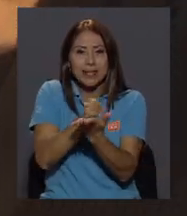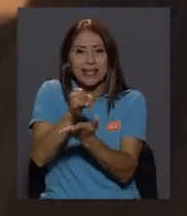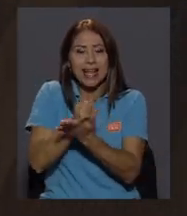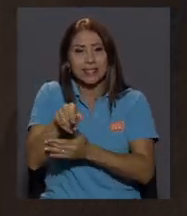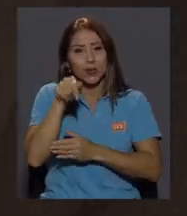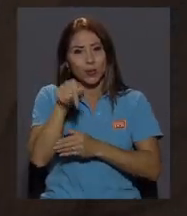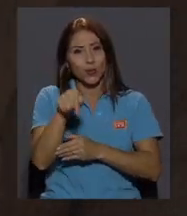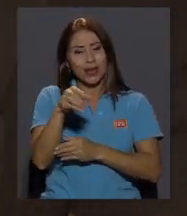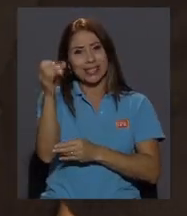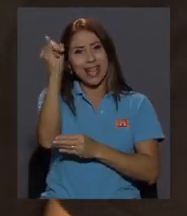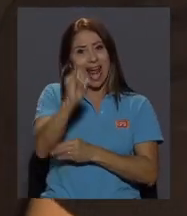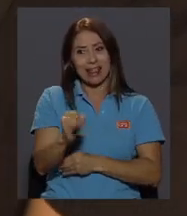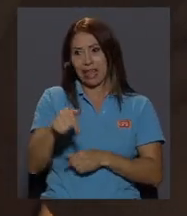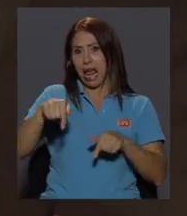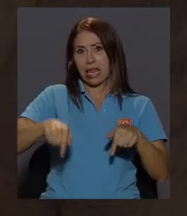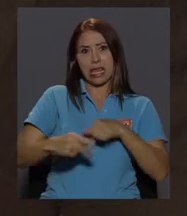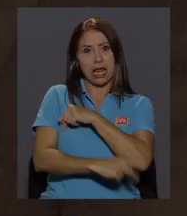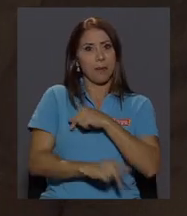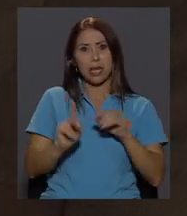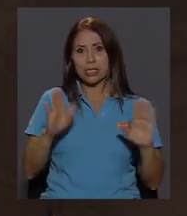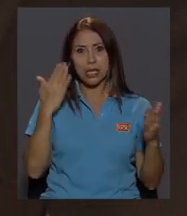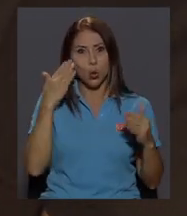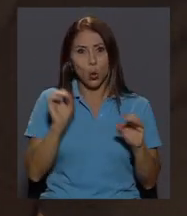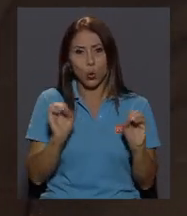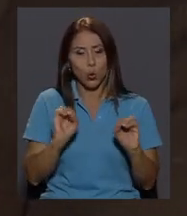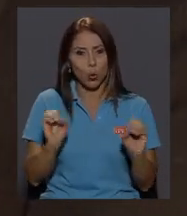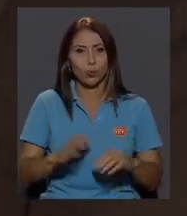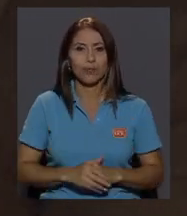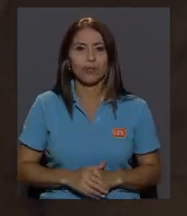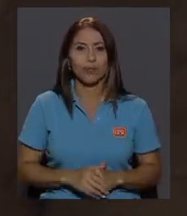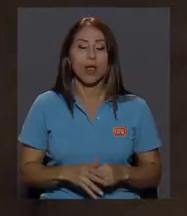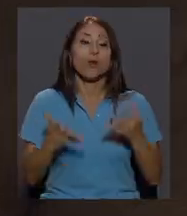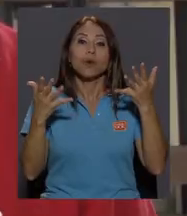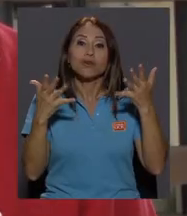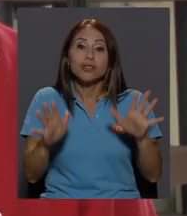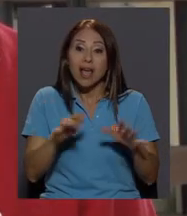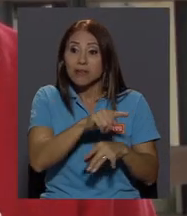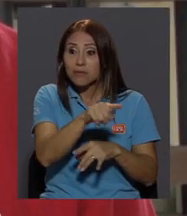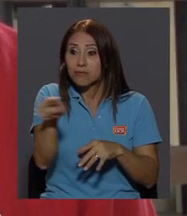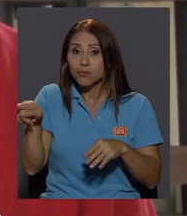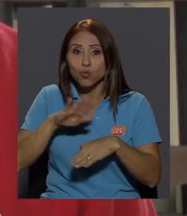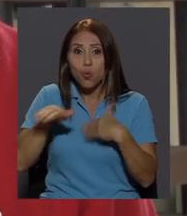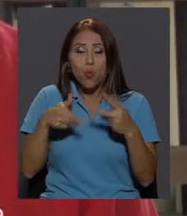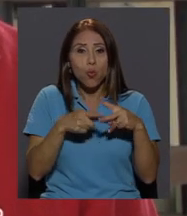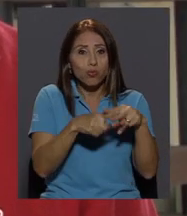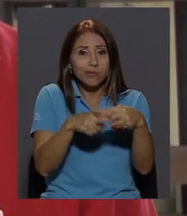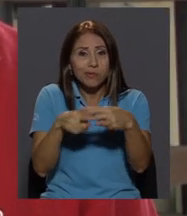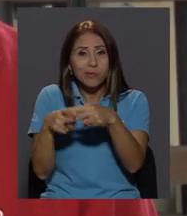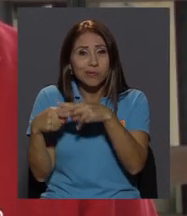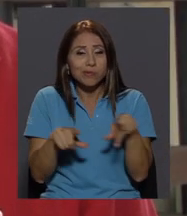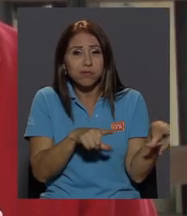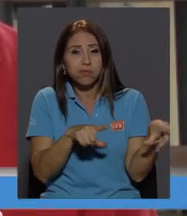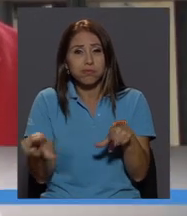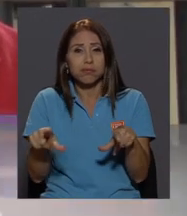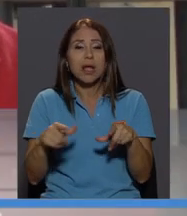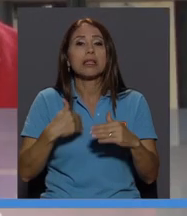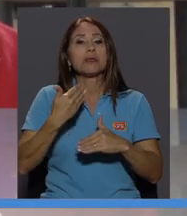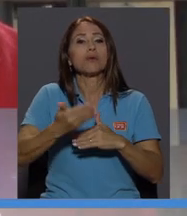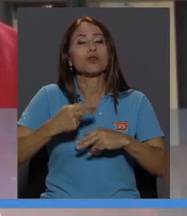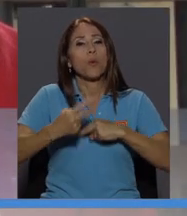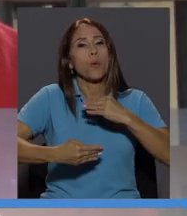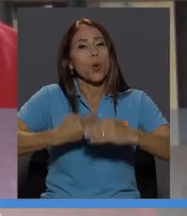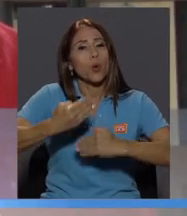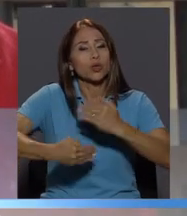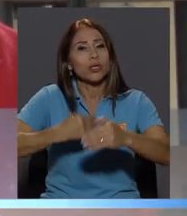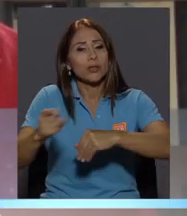este campo del arte desconocido en el país. Una vez que las obras se restauran, hay todo un proceso